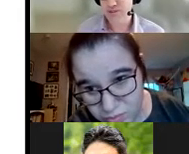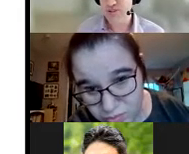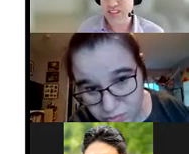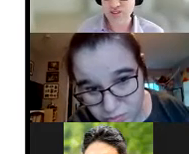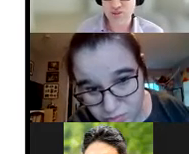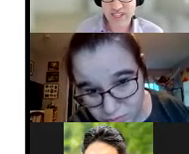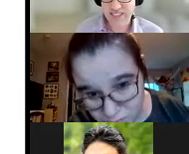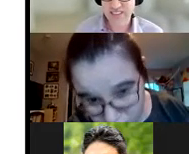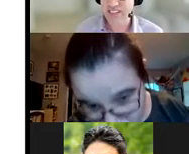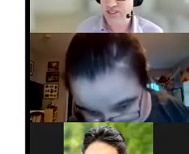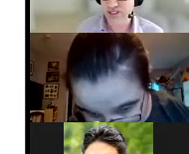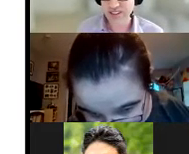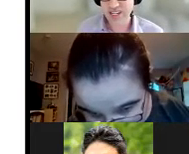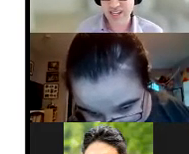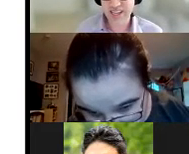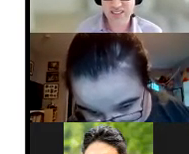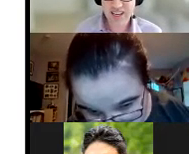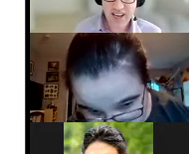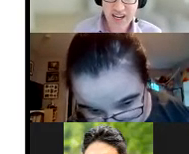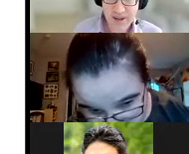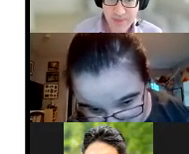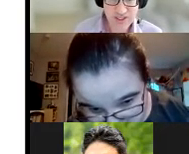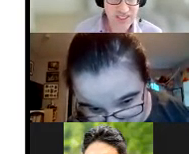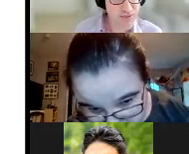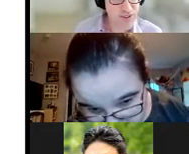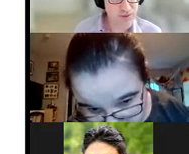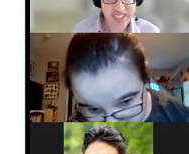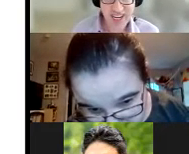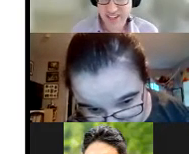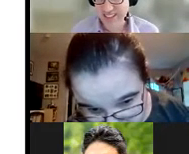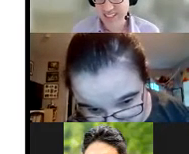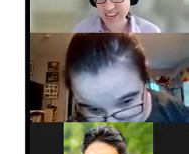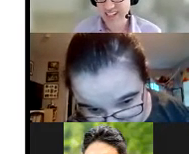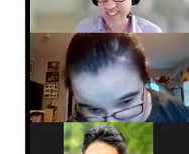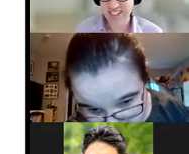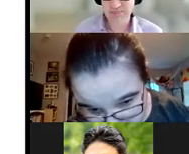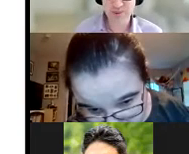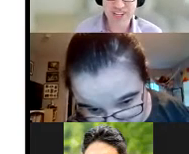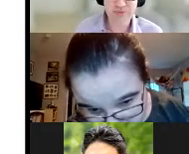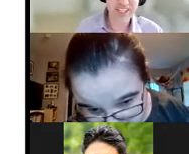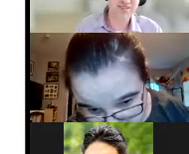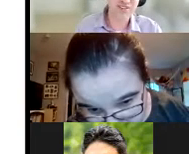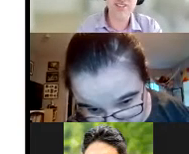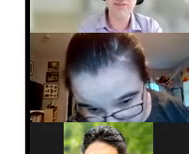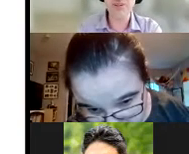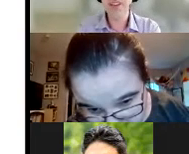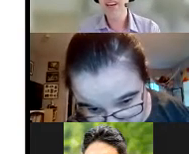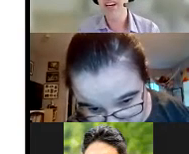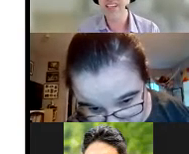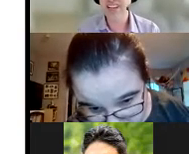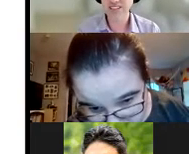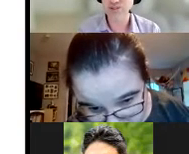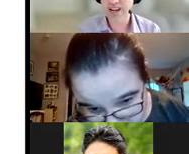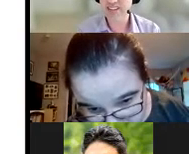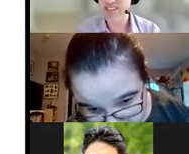accesibilidad, pero me dieron la oportunidad de unirme como un interno y yo hice mi entrevista con Darren. Cuando